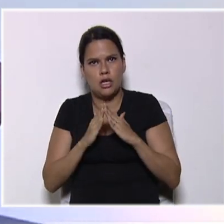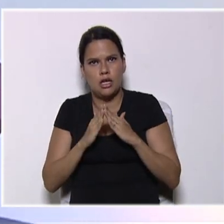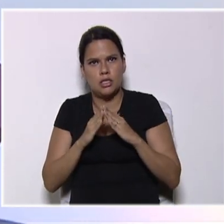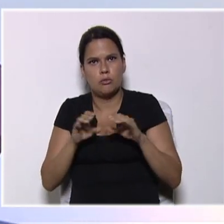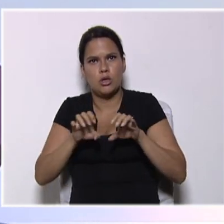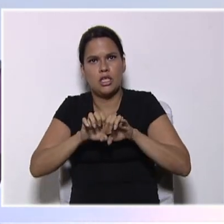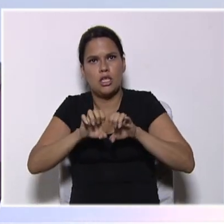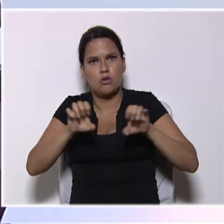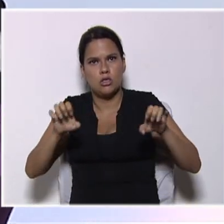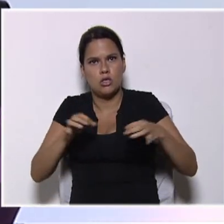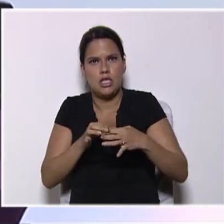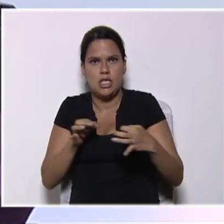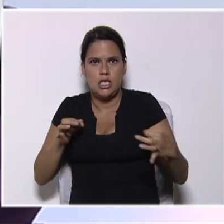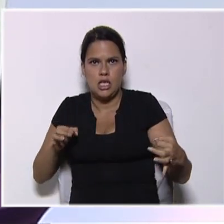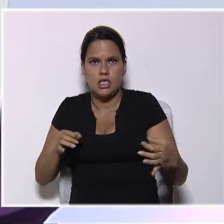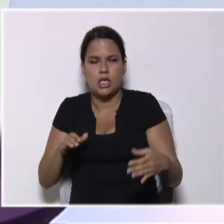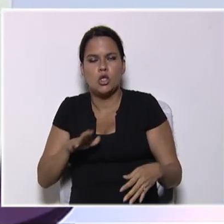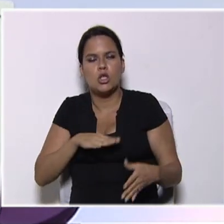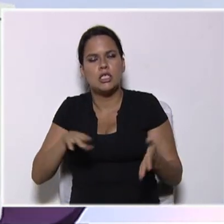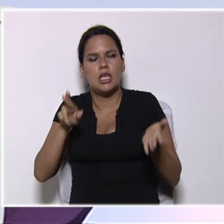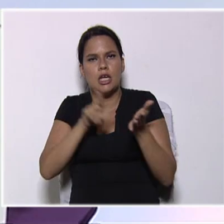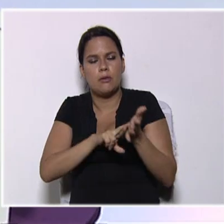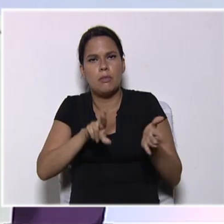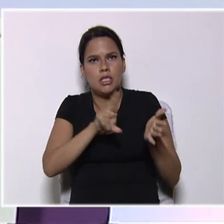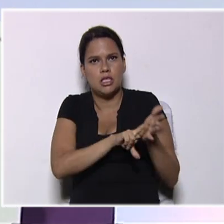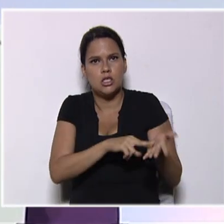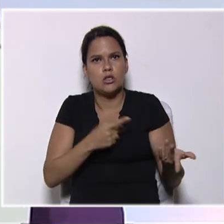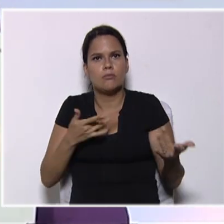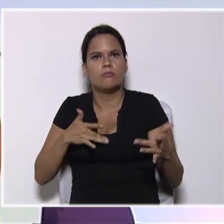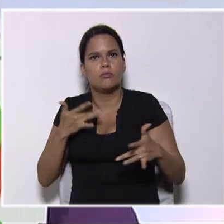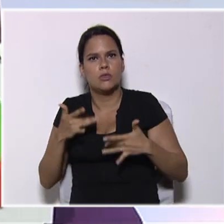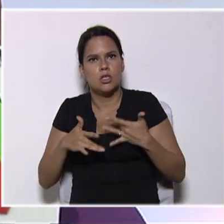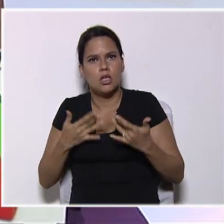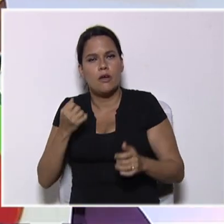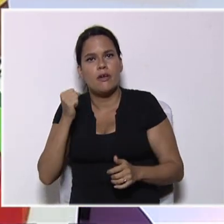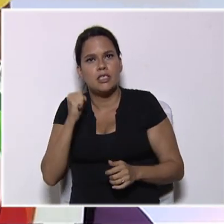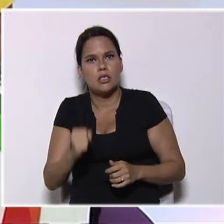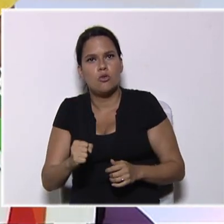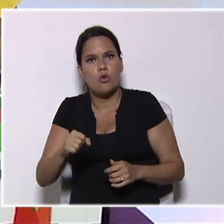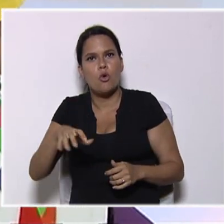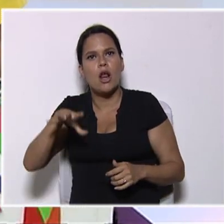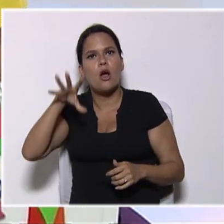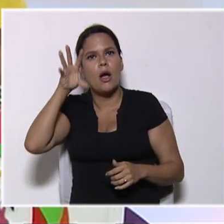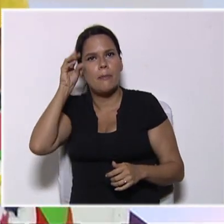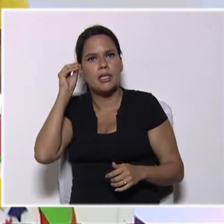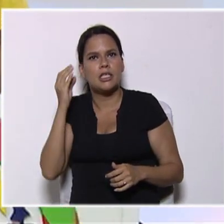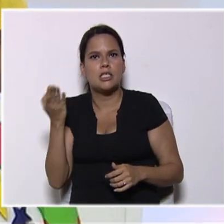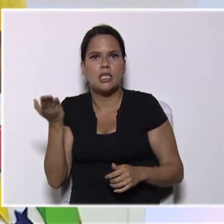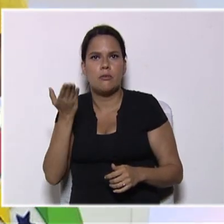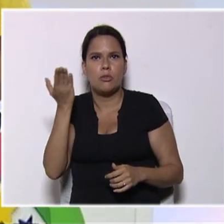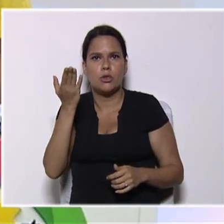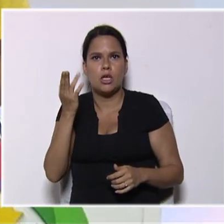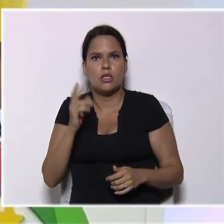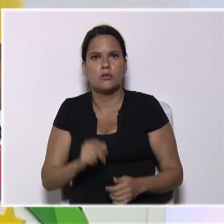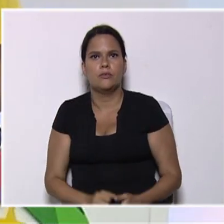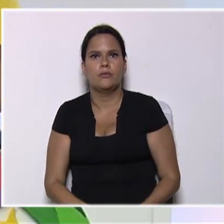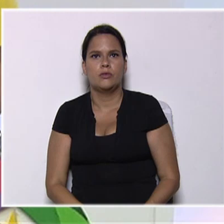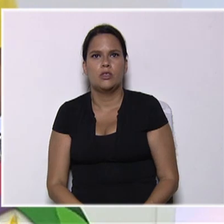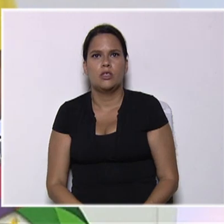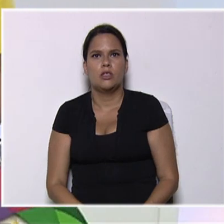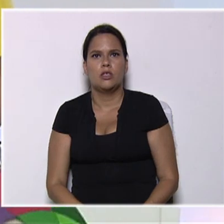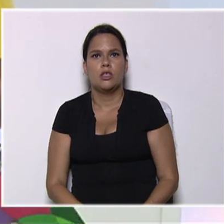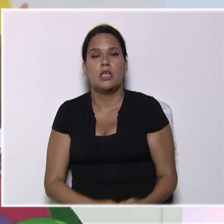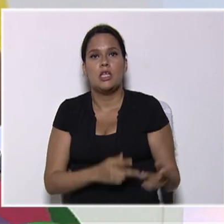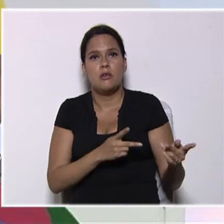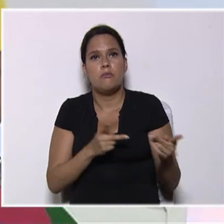distancia, donde esa repetición de acciones es lo que va a garantizar un aprendizaje significativo. No me quiero despedir sin